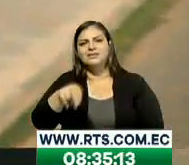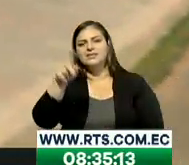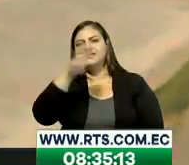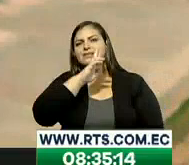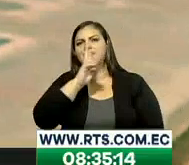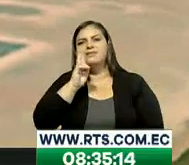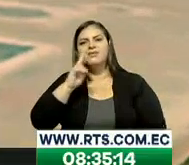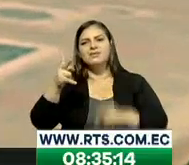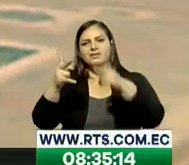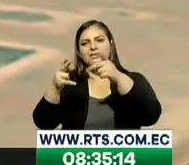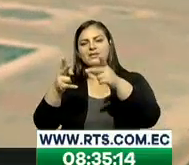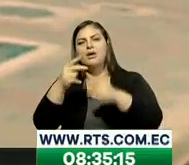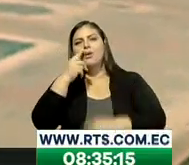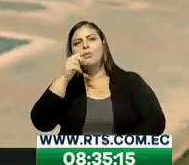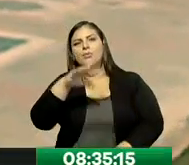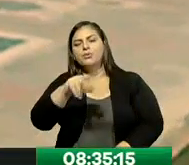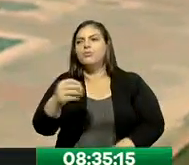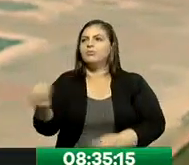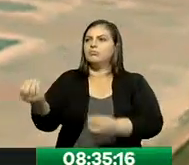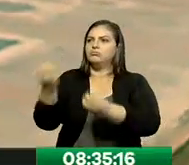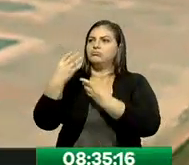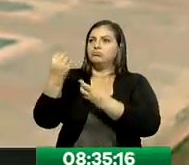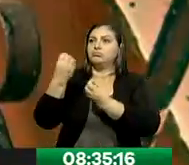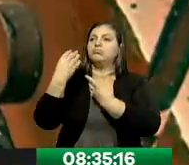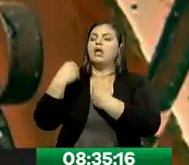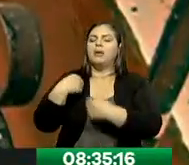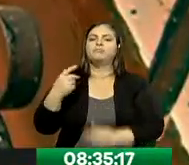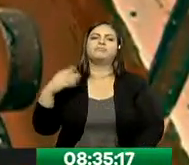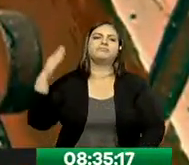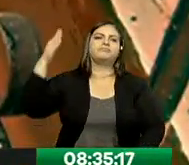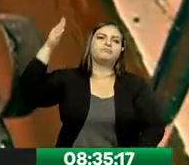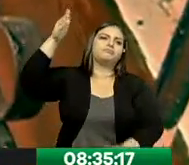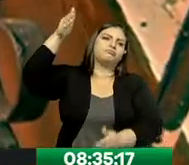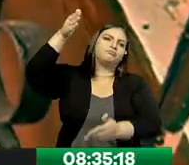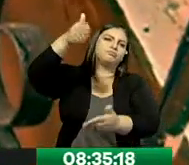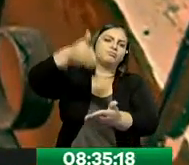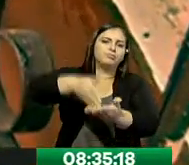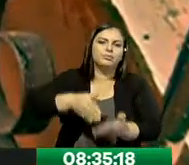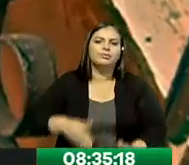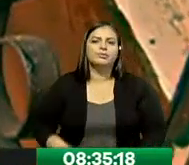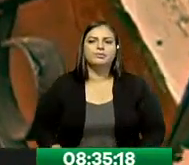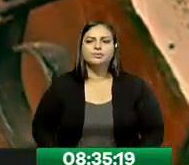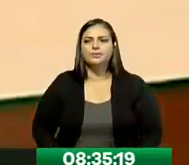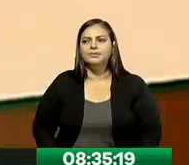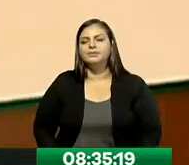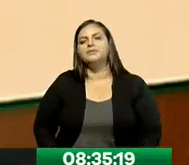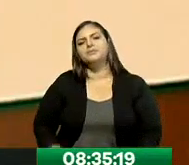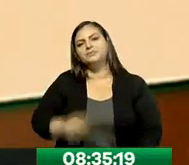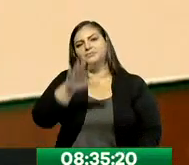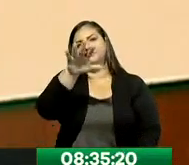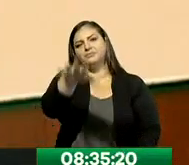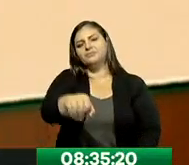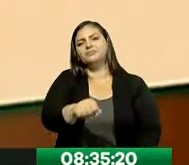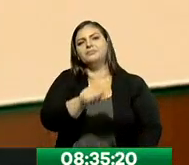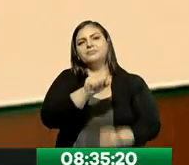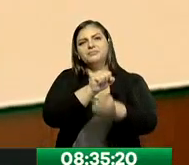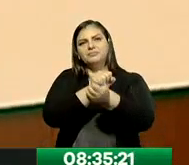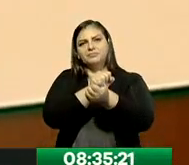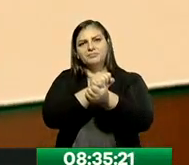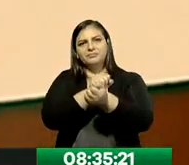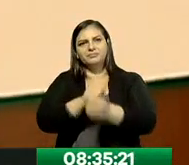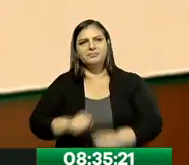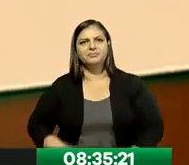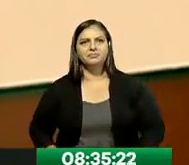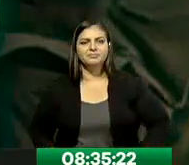para realizar un robo. Al momento respondimos inmediatamente, avanzamos conjuntamente con la unidad de Atarazana 6.